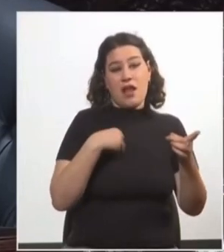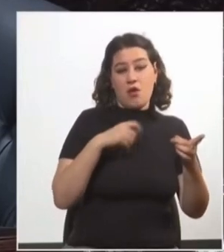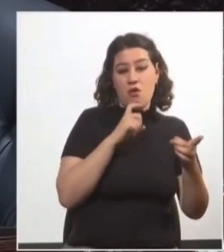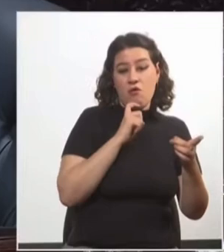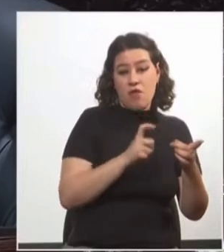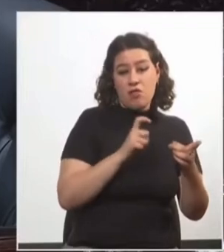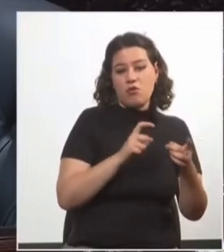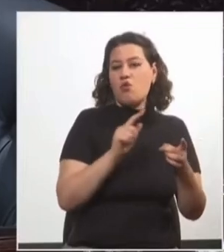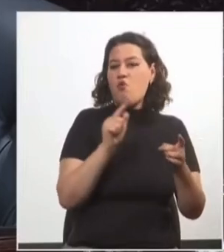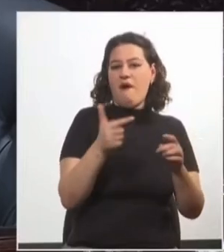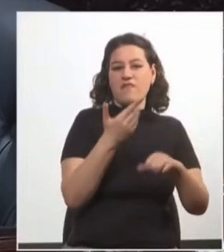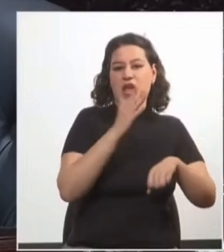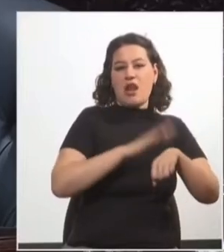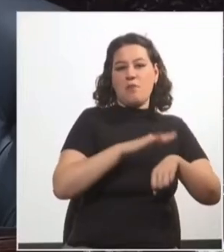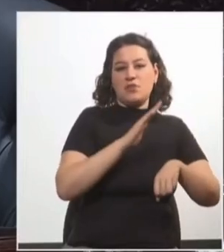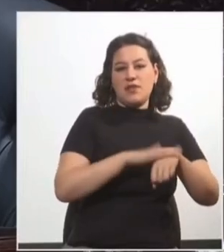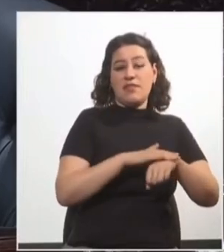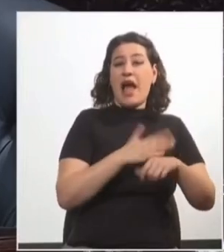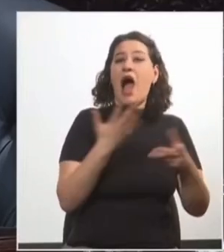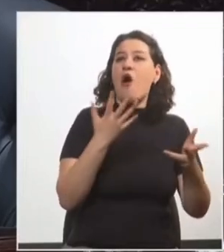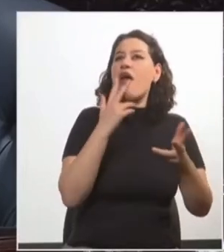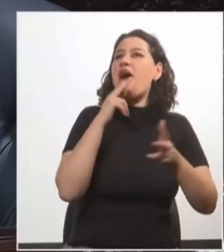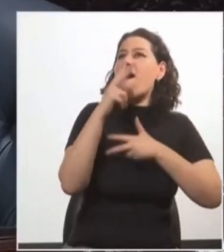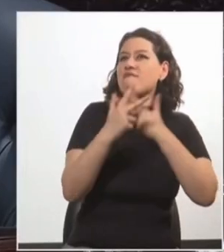con la responsabilidad de la que se habla hoy.